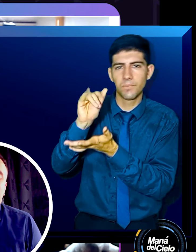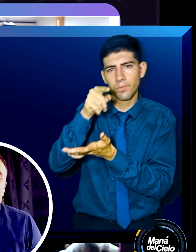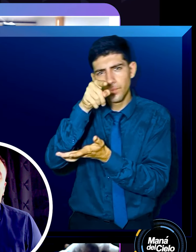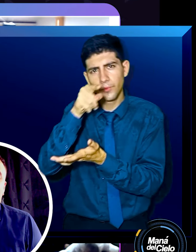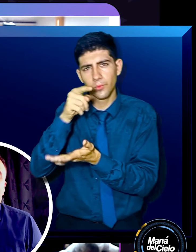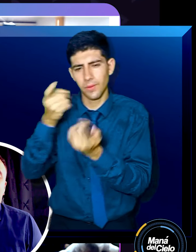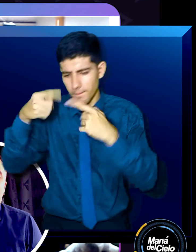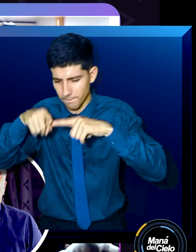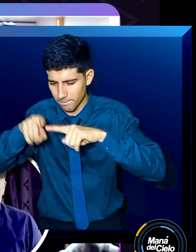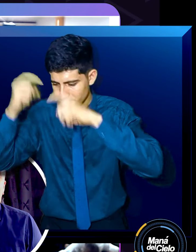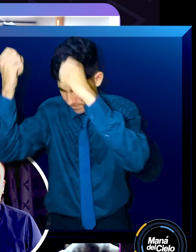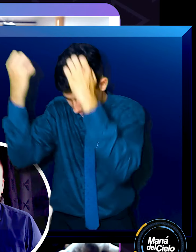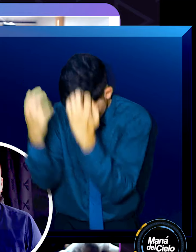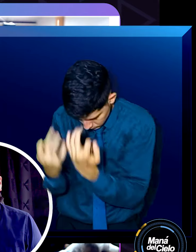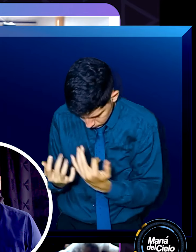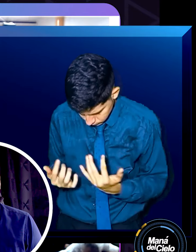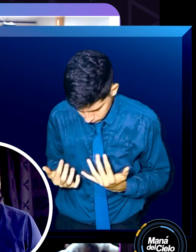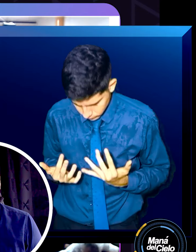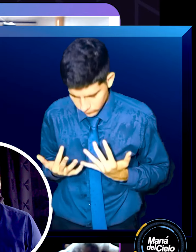permanecer dentro.